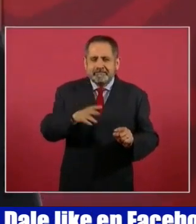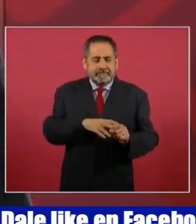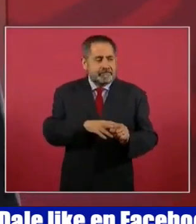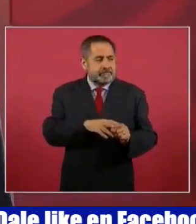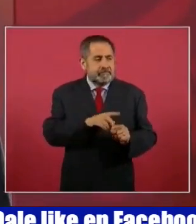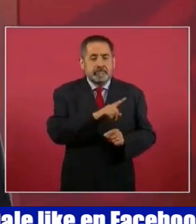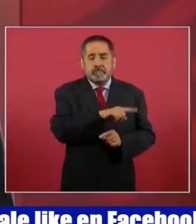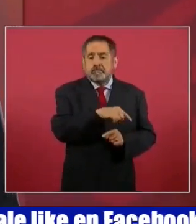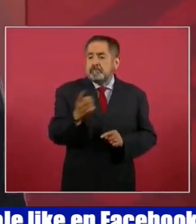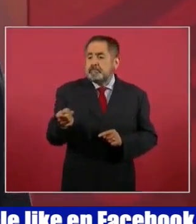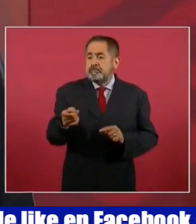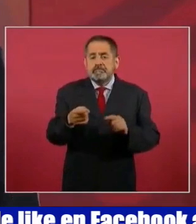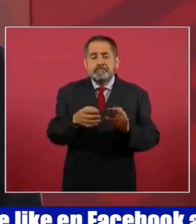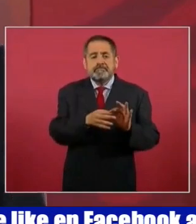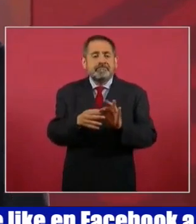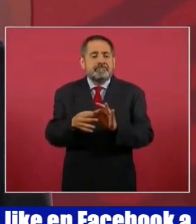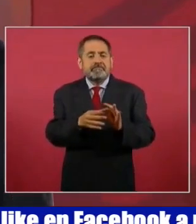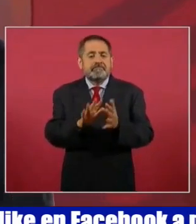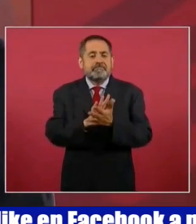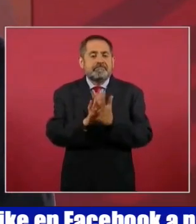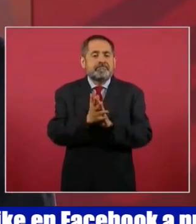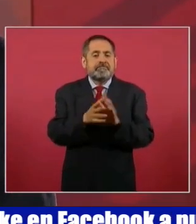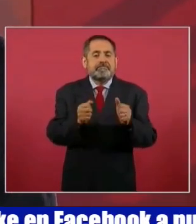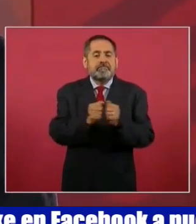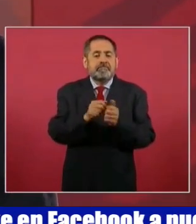vinculados a políticos.